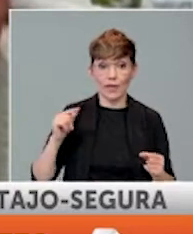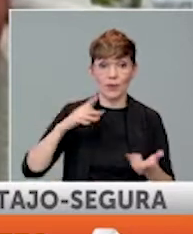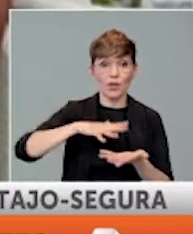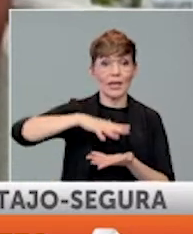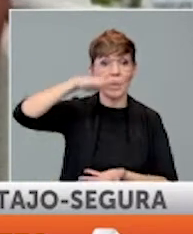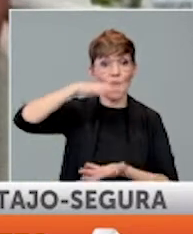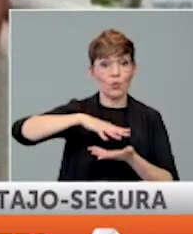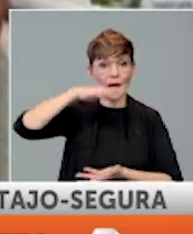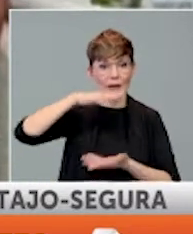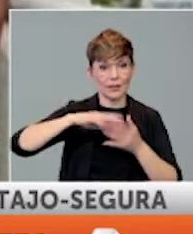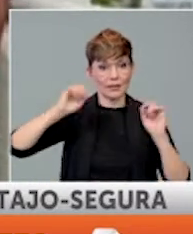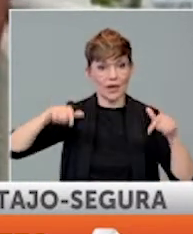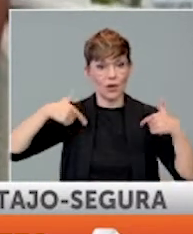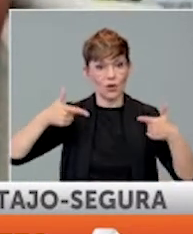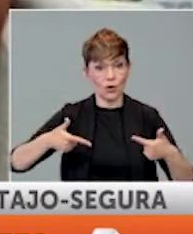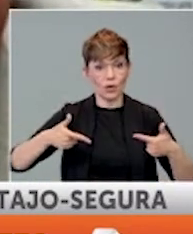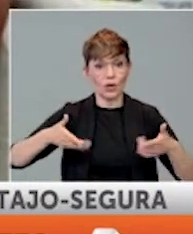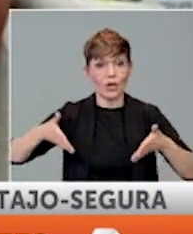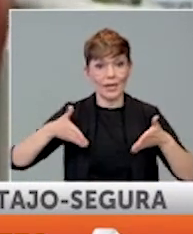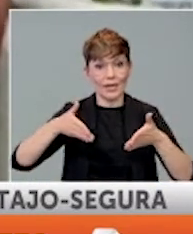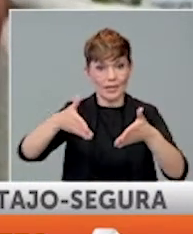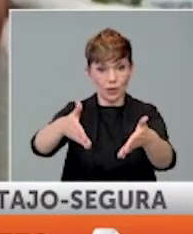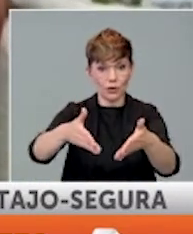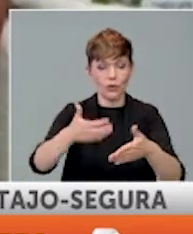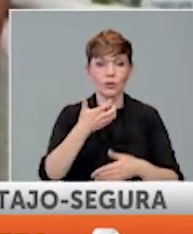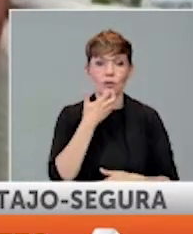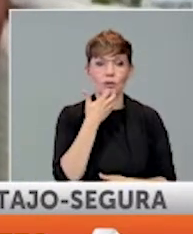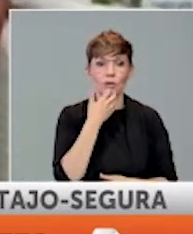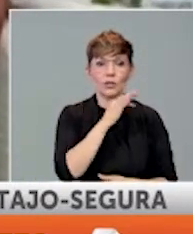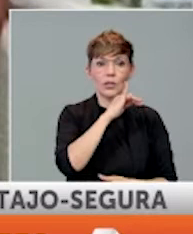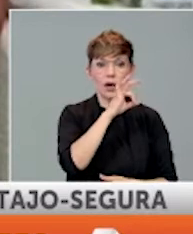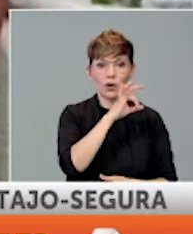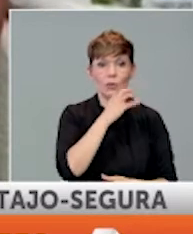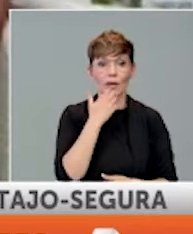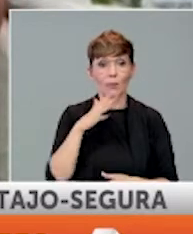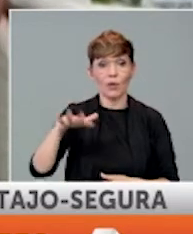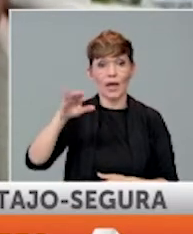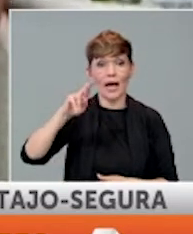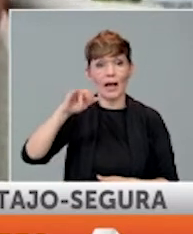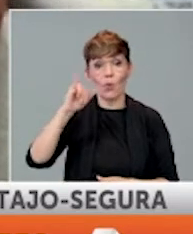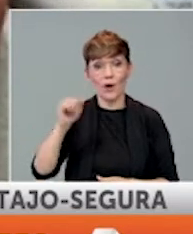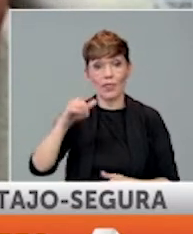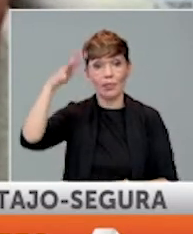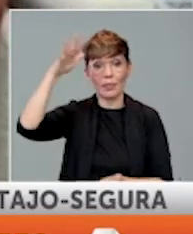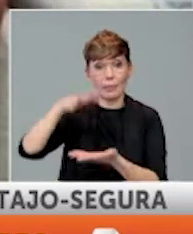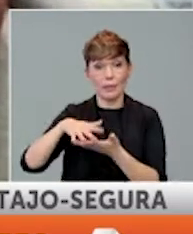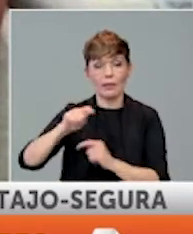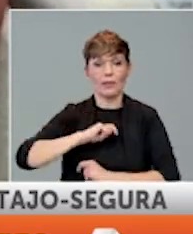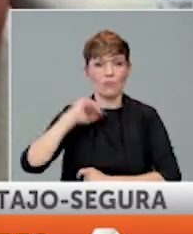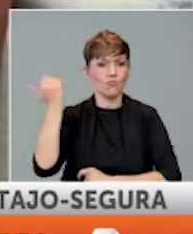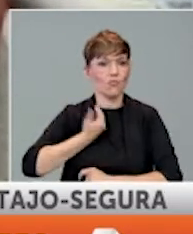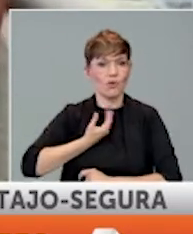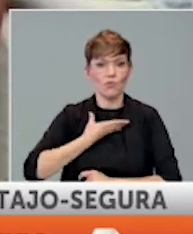ecológicos en algunos puntos del río Tajo, concretamente en el de Aranjuez, que nos puede hacer un daño brutal. Y lo que decimos, y